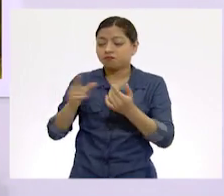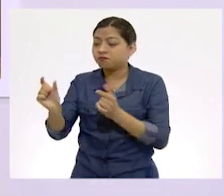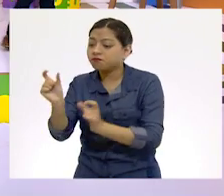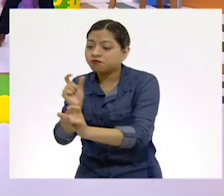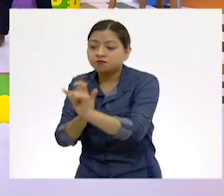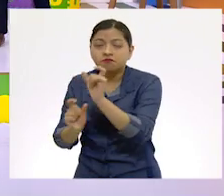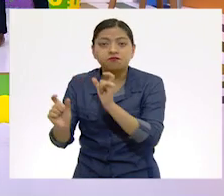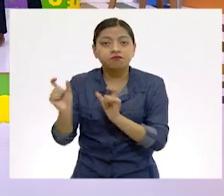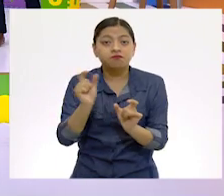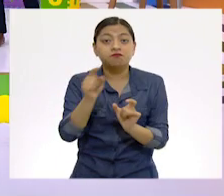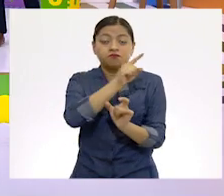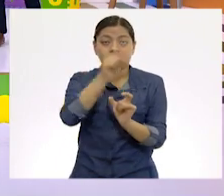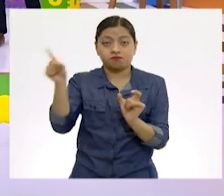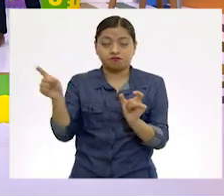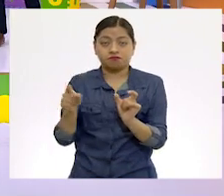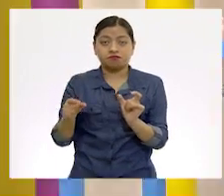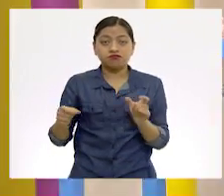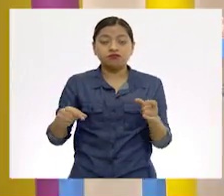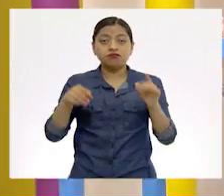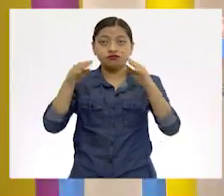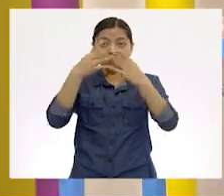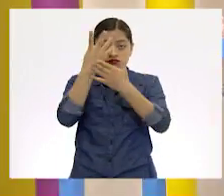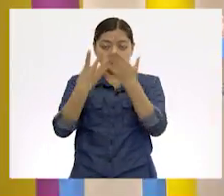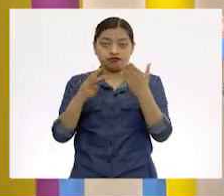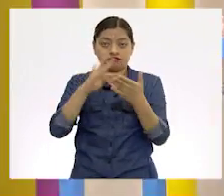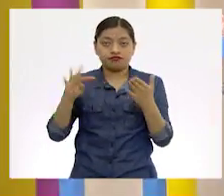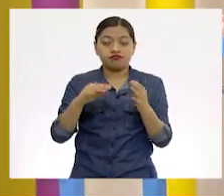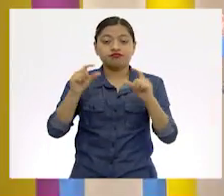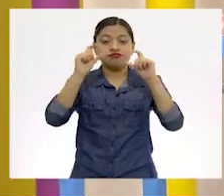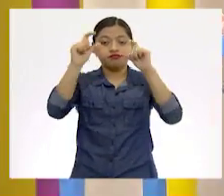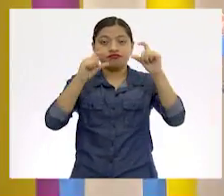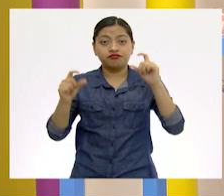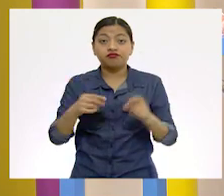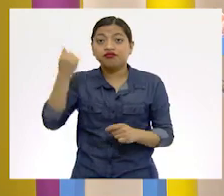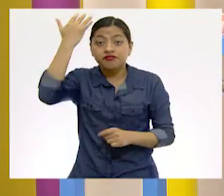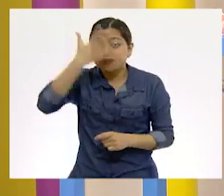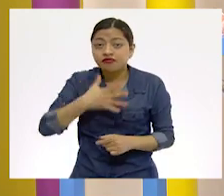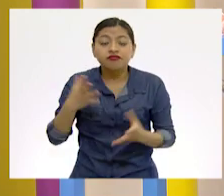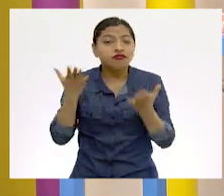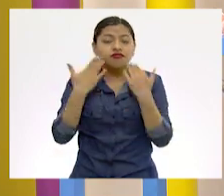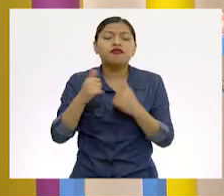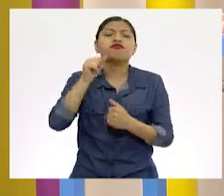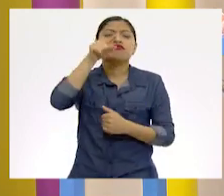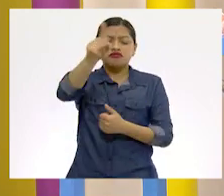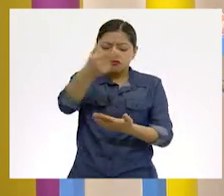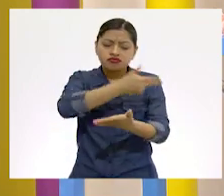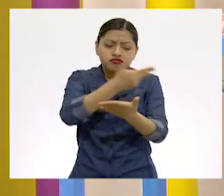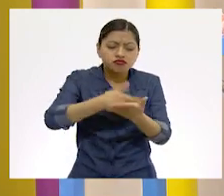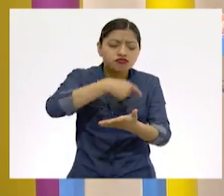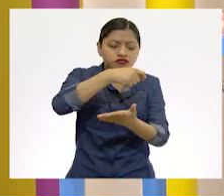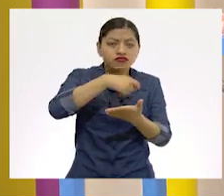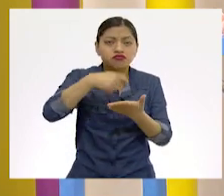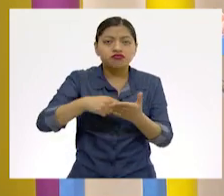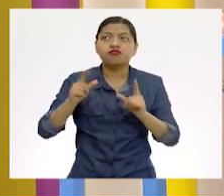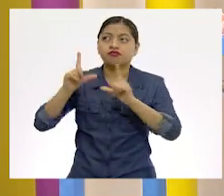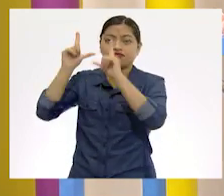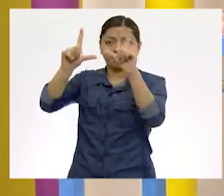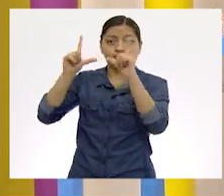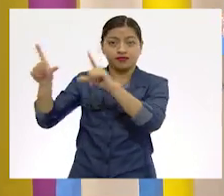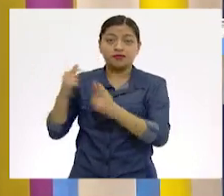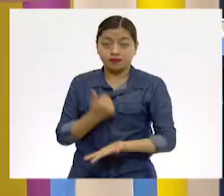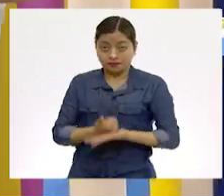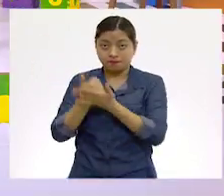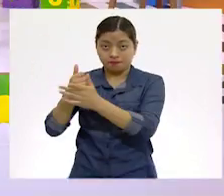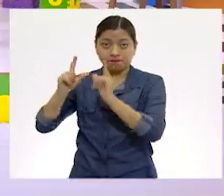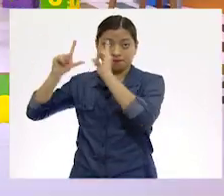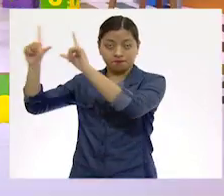para pegarlas en su organizador. Si no tienen alguna imagen, pueden hacer los dibujos y de la misma manera pegarlos. ¿Me ayudas a